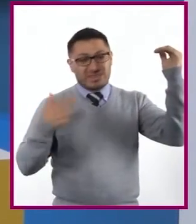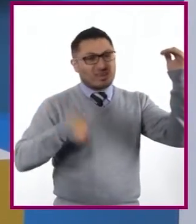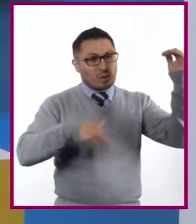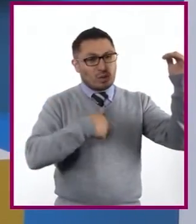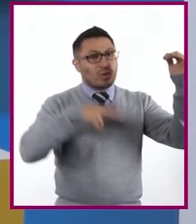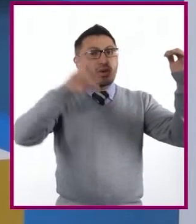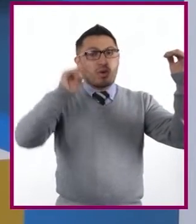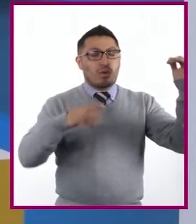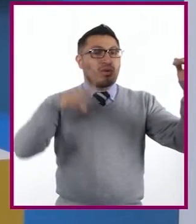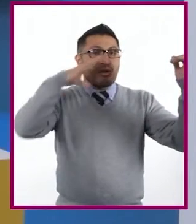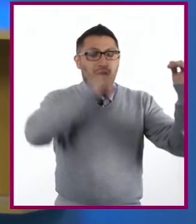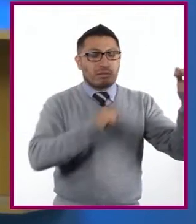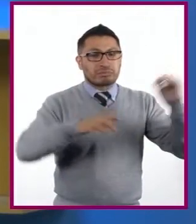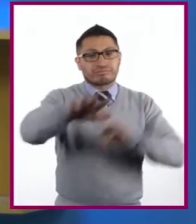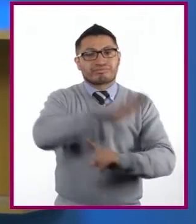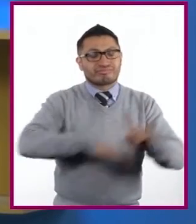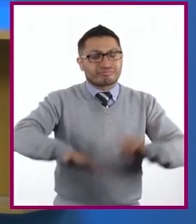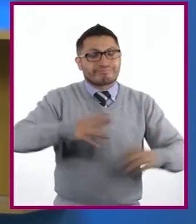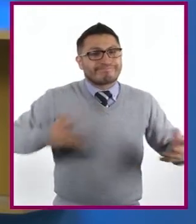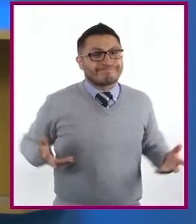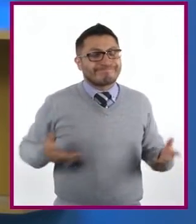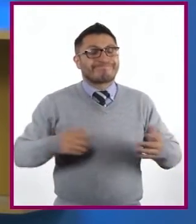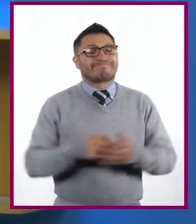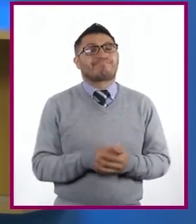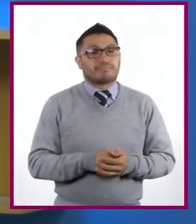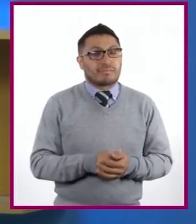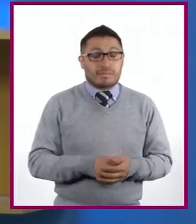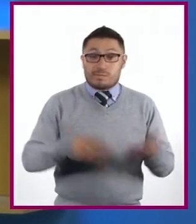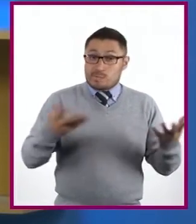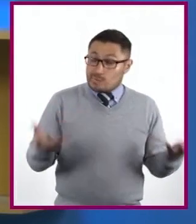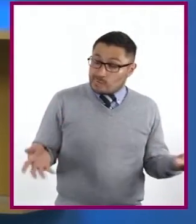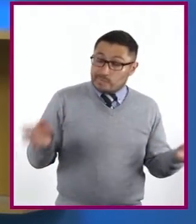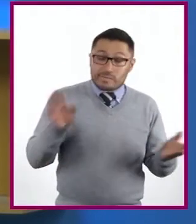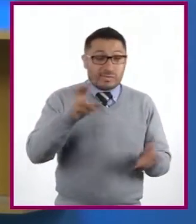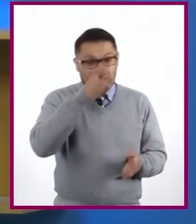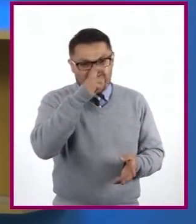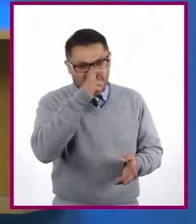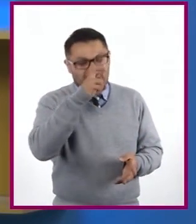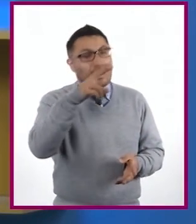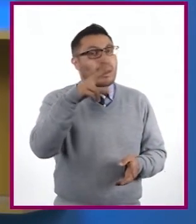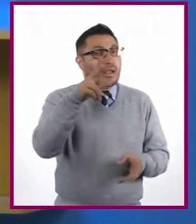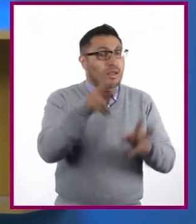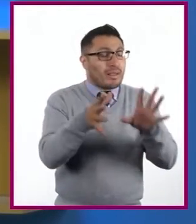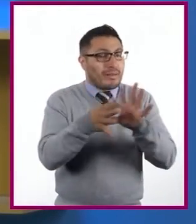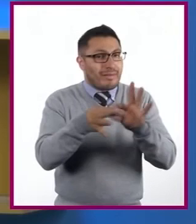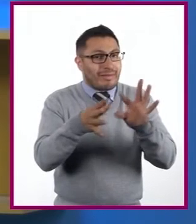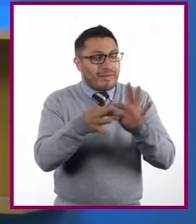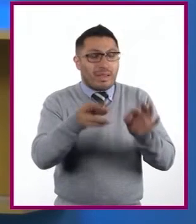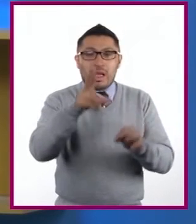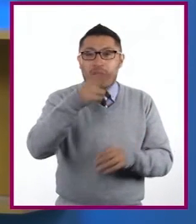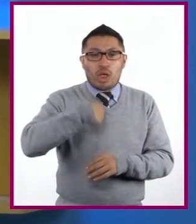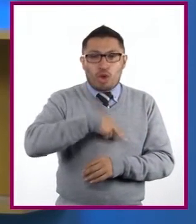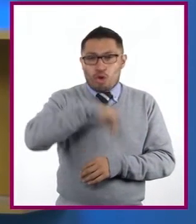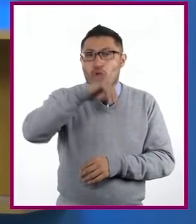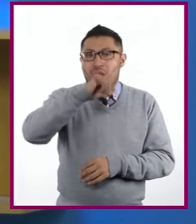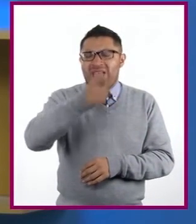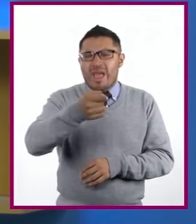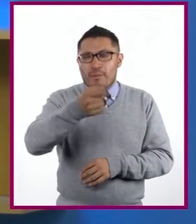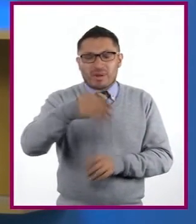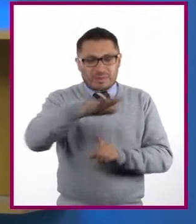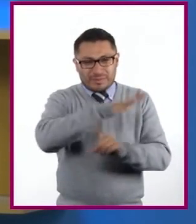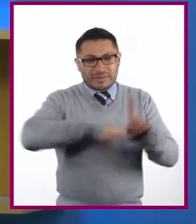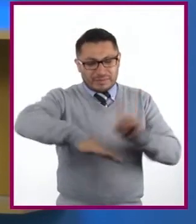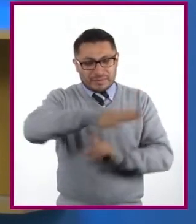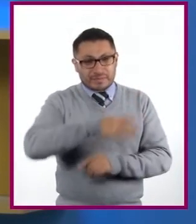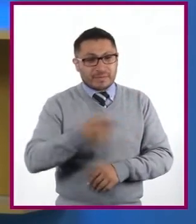no calentamos el ambiente? Bueno, estrictamente hablando, sí calentamos un poco el ambiente. Nosotros que